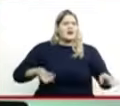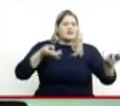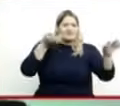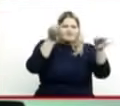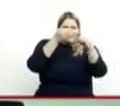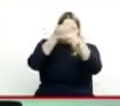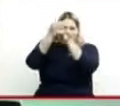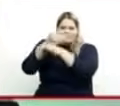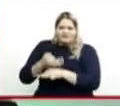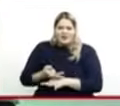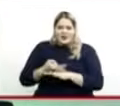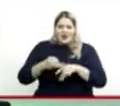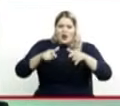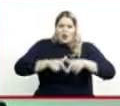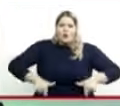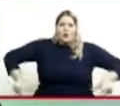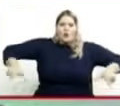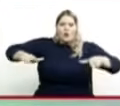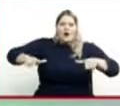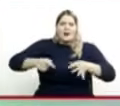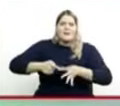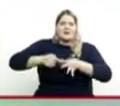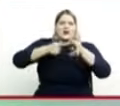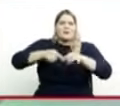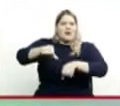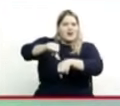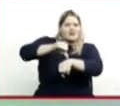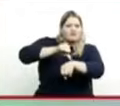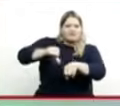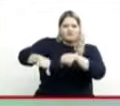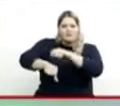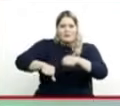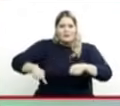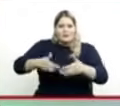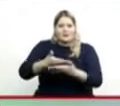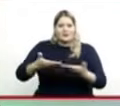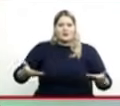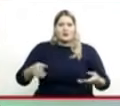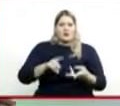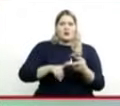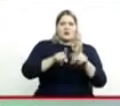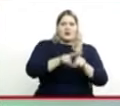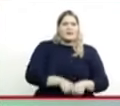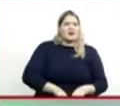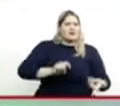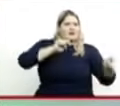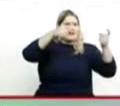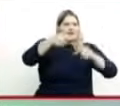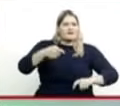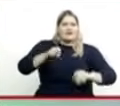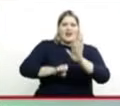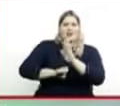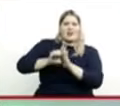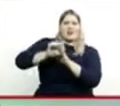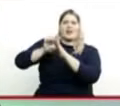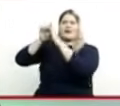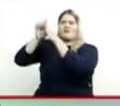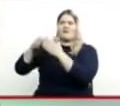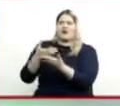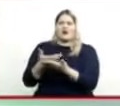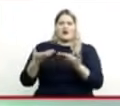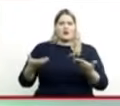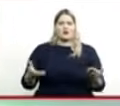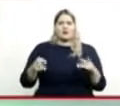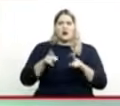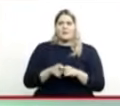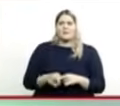quirófanos, equipar cocinas, habitaciones, reparar calderas y ascensores o entregar